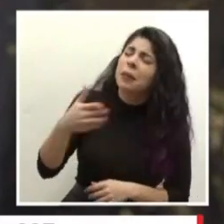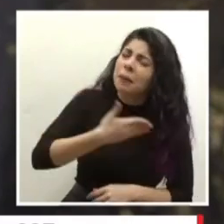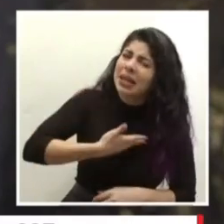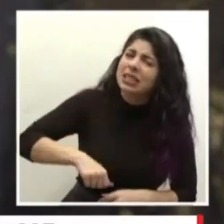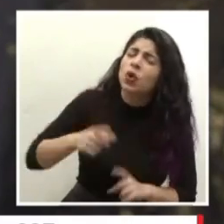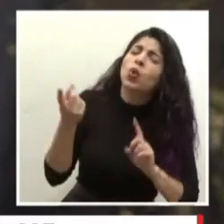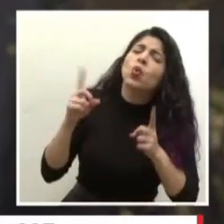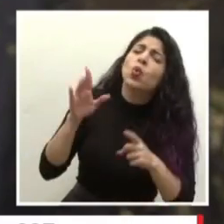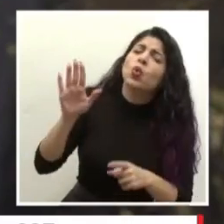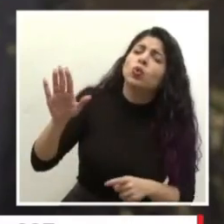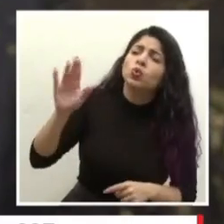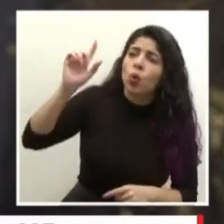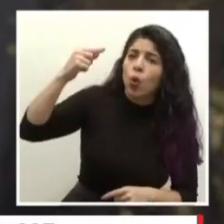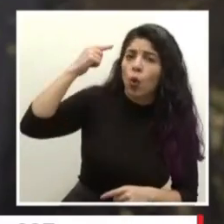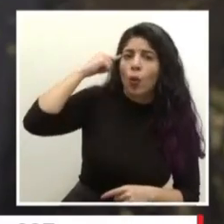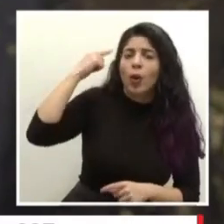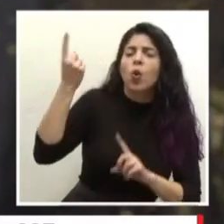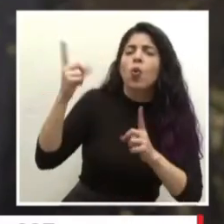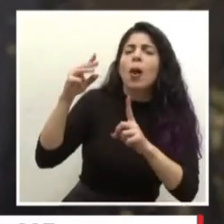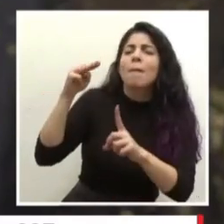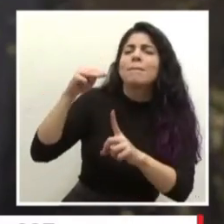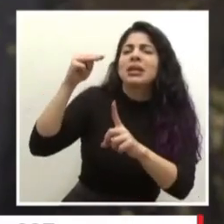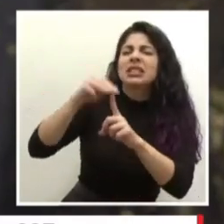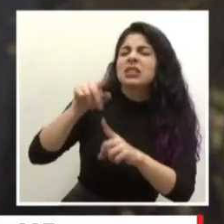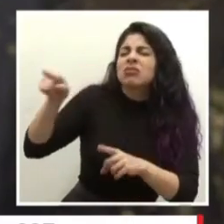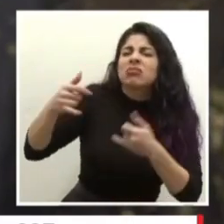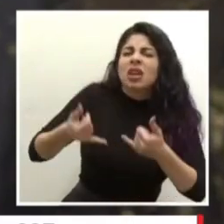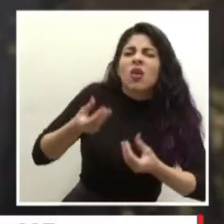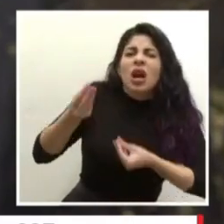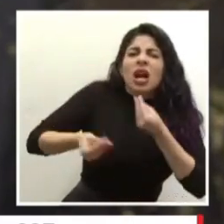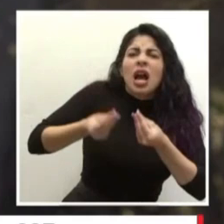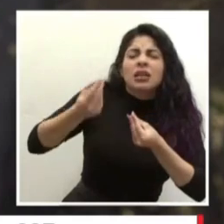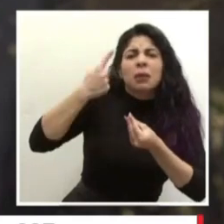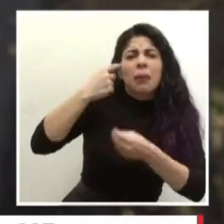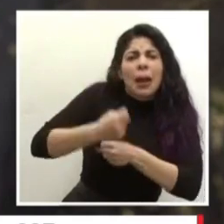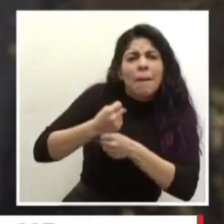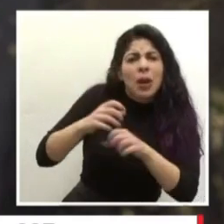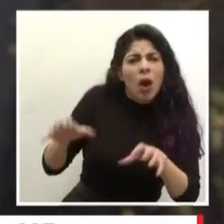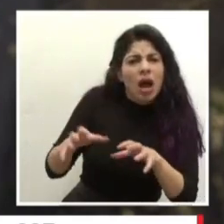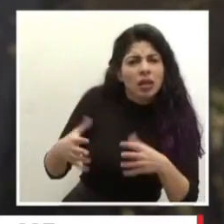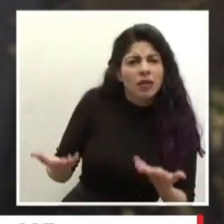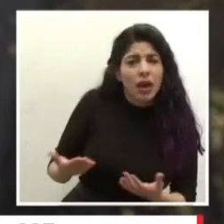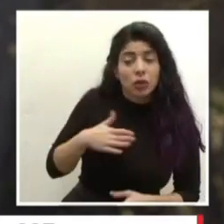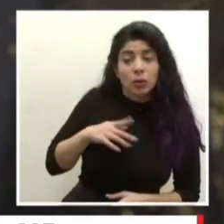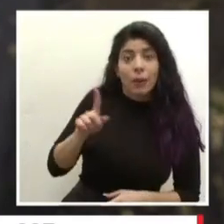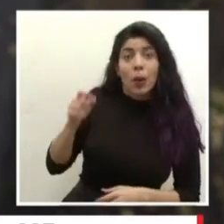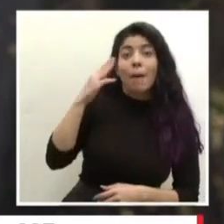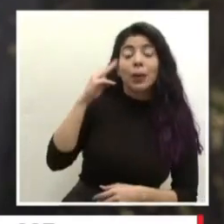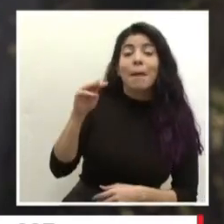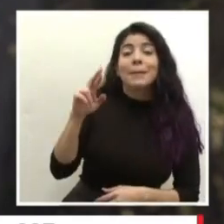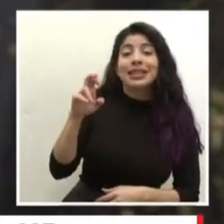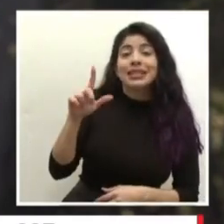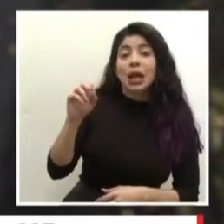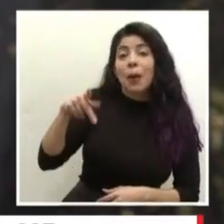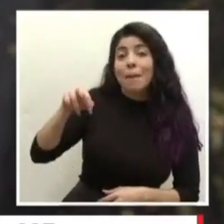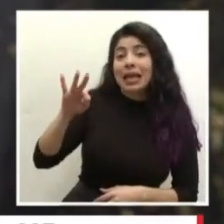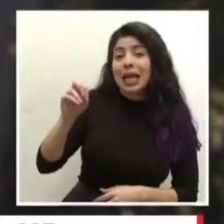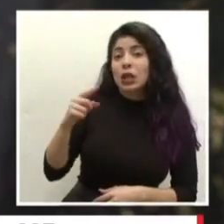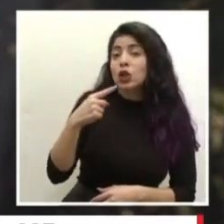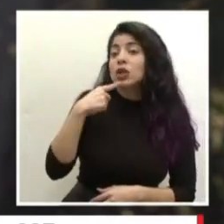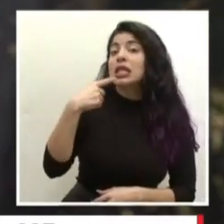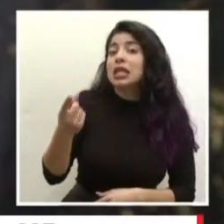el mensaje del gobierno claro? ¿Qué se está haciendo para poder reactivar el empleo? Y le pregunto porque don Marcelo Prieto dio unas declaraciones